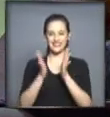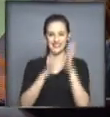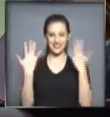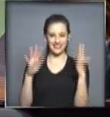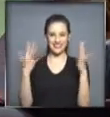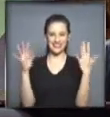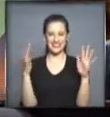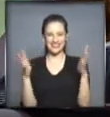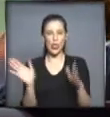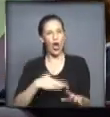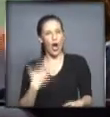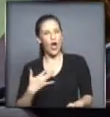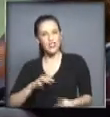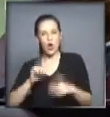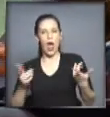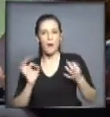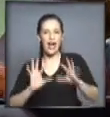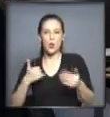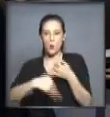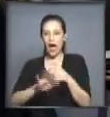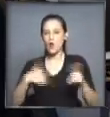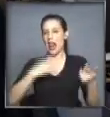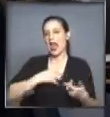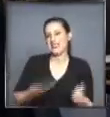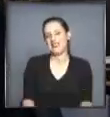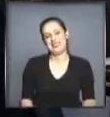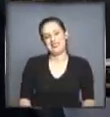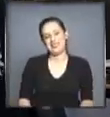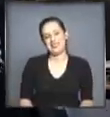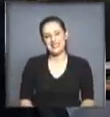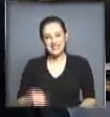¿Cómo son, eh? ¿Cómo son? Están re contentos, ¿viste? ¿Cómo les gusta tirar la netbook y todo?